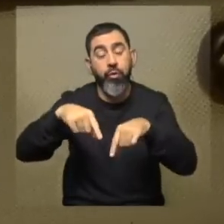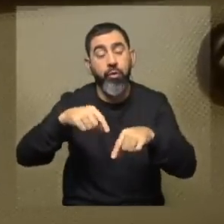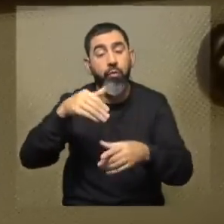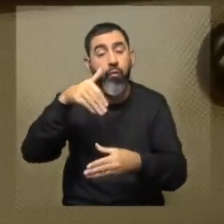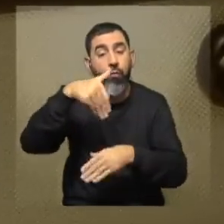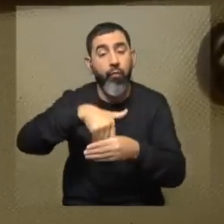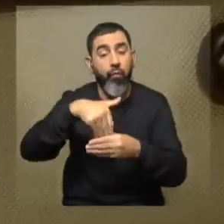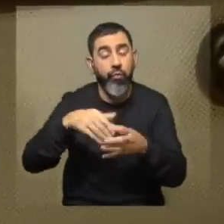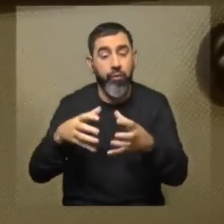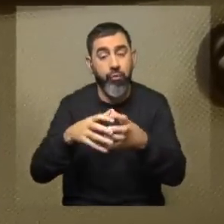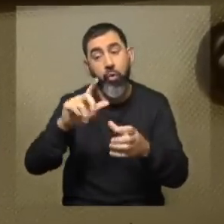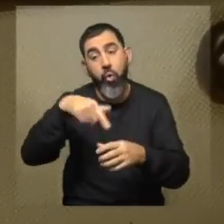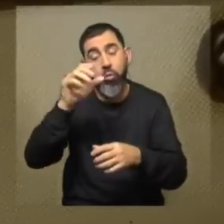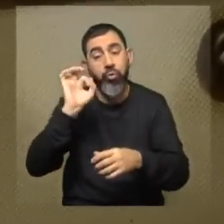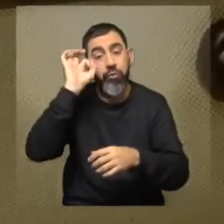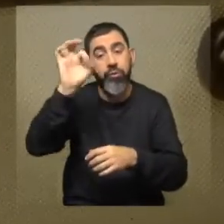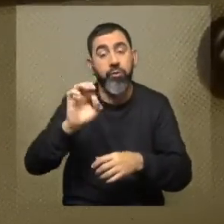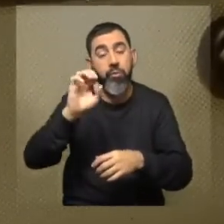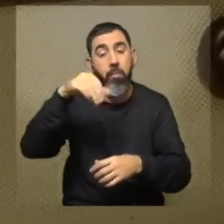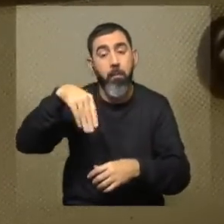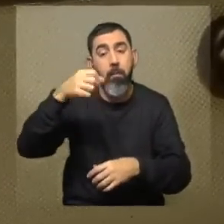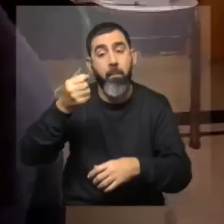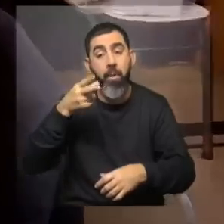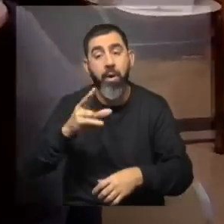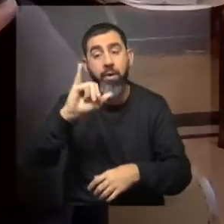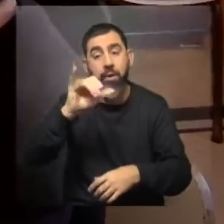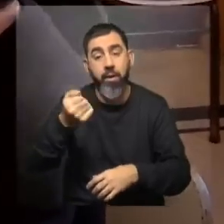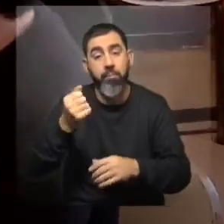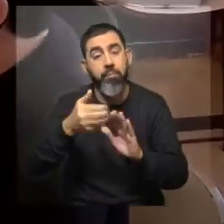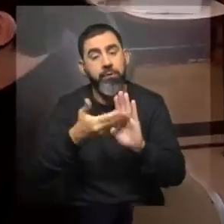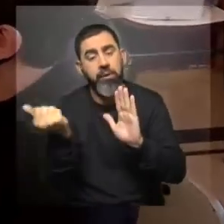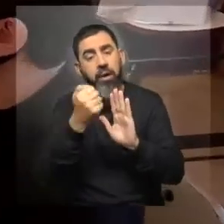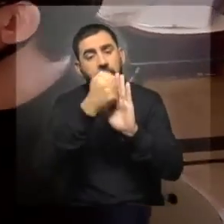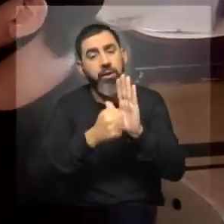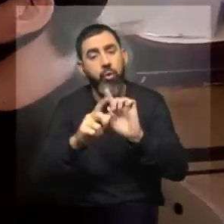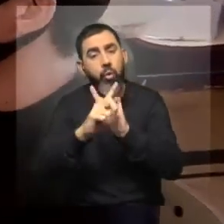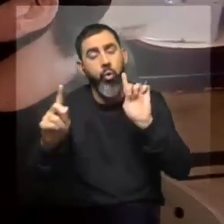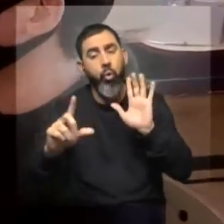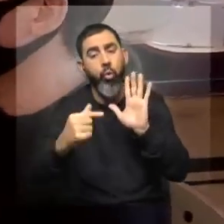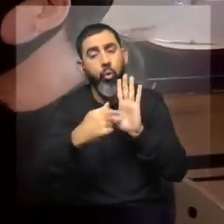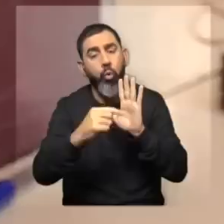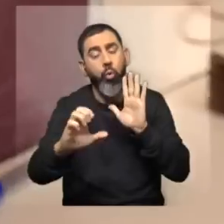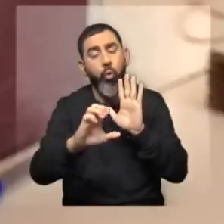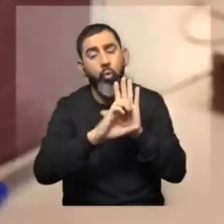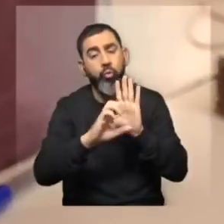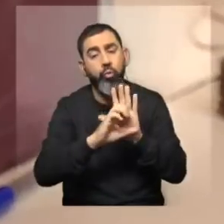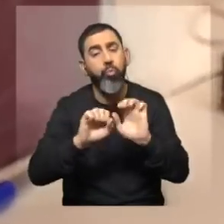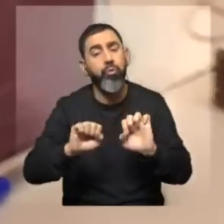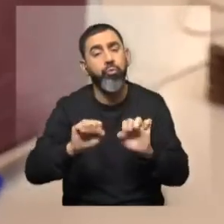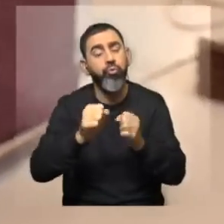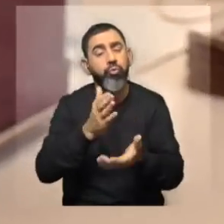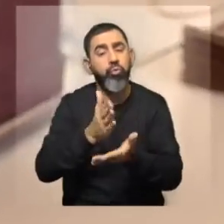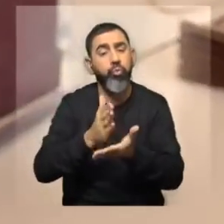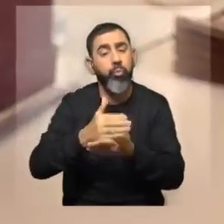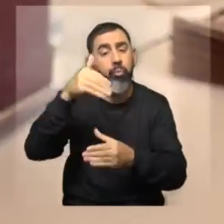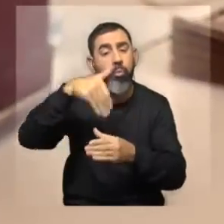corte electoral El otro es del senador José Carlos maia y apunta a derogar un artículo que es inconstitucional ya que establece la suspensión del derecho